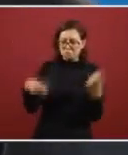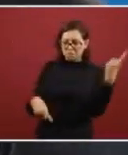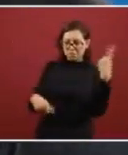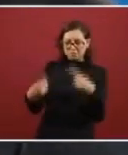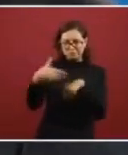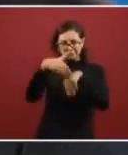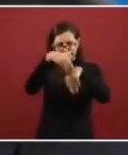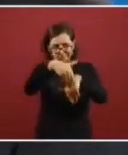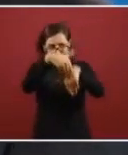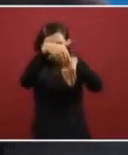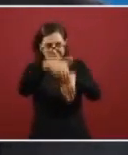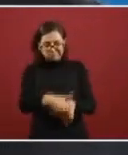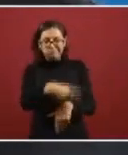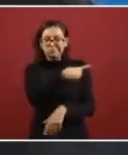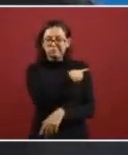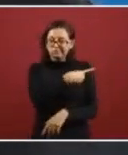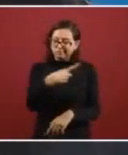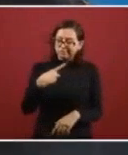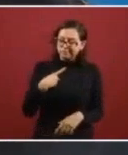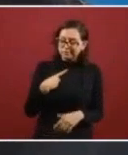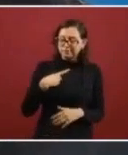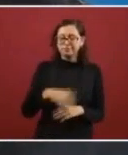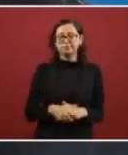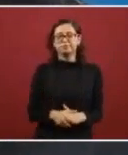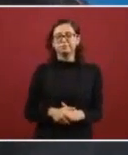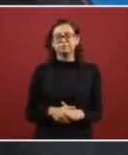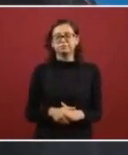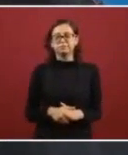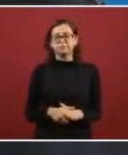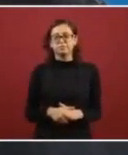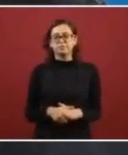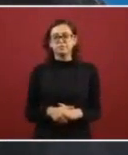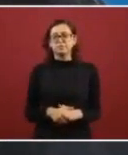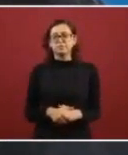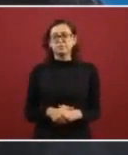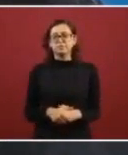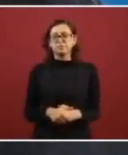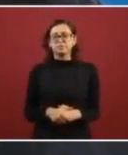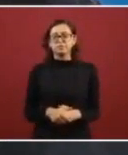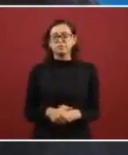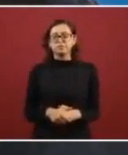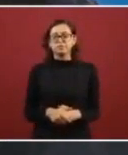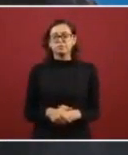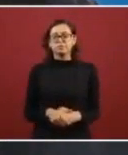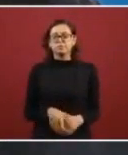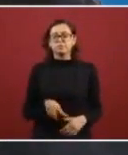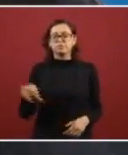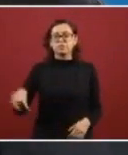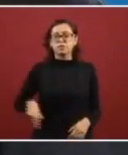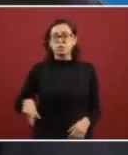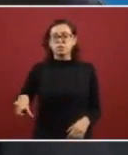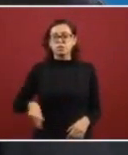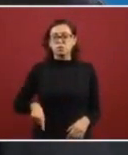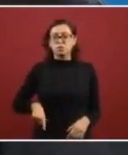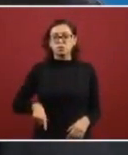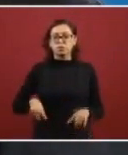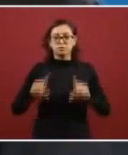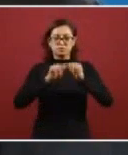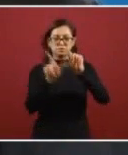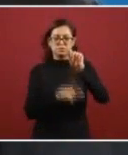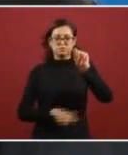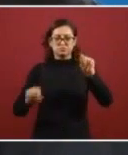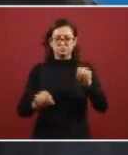instrucciones. El gobierno que represento ha estado dando